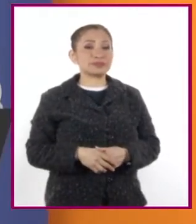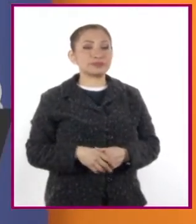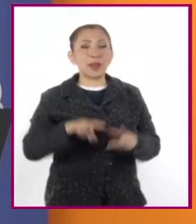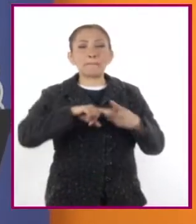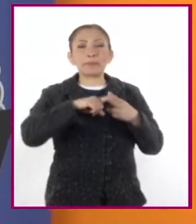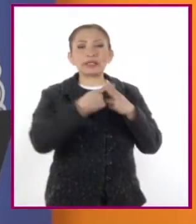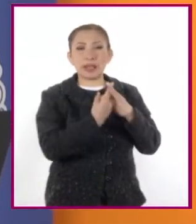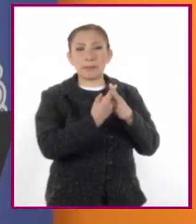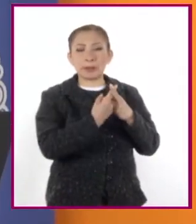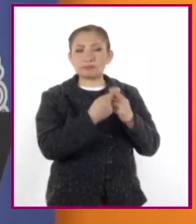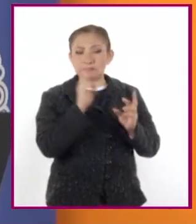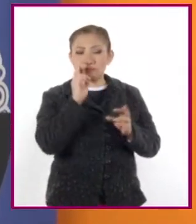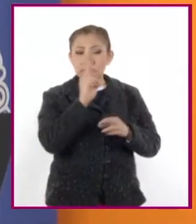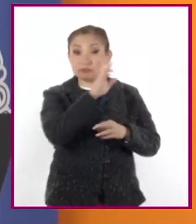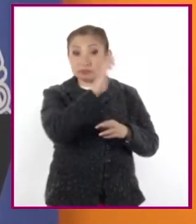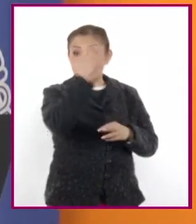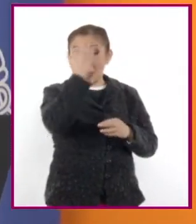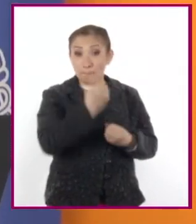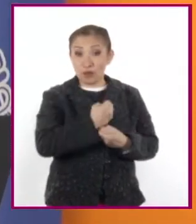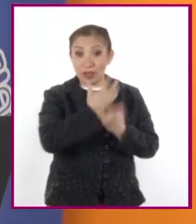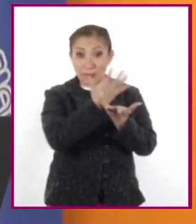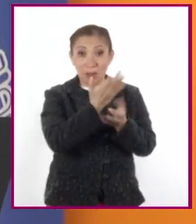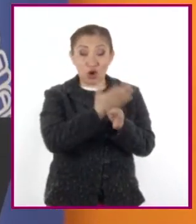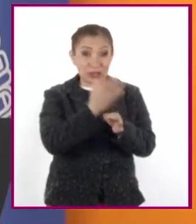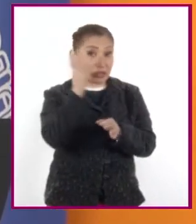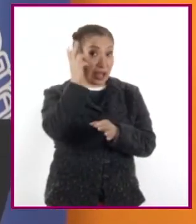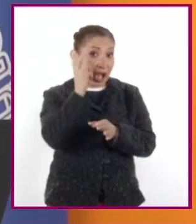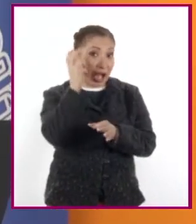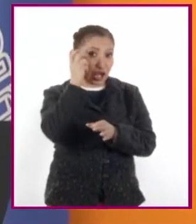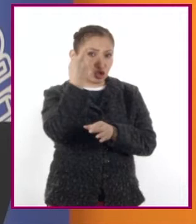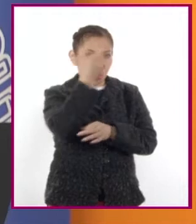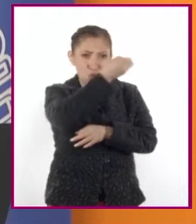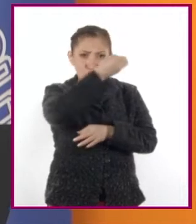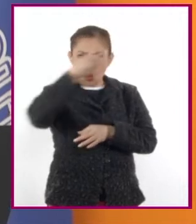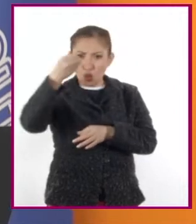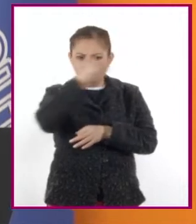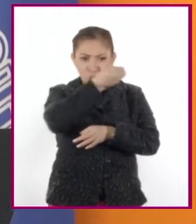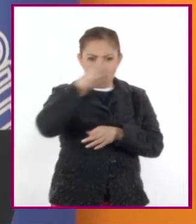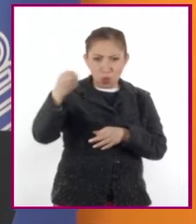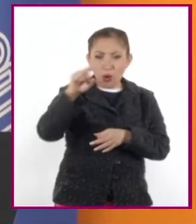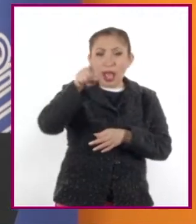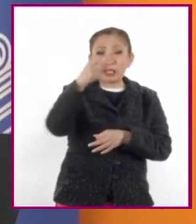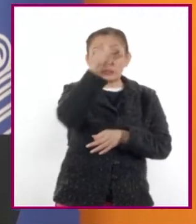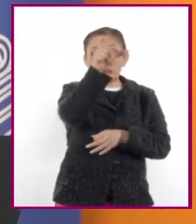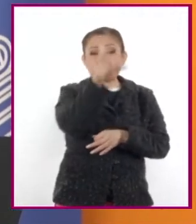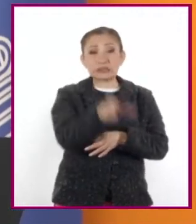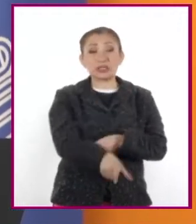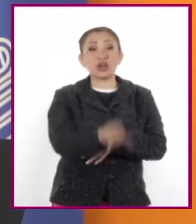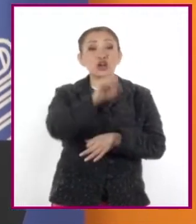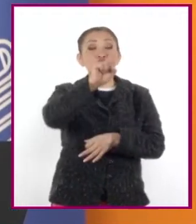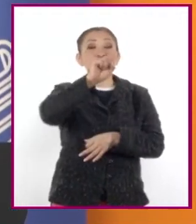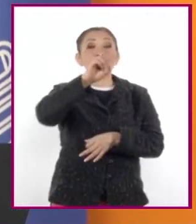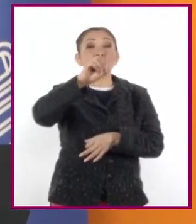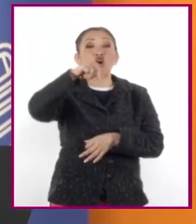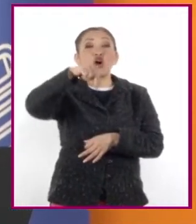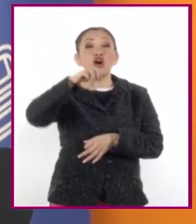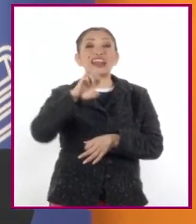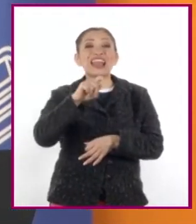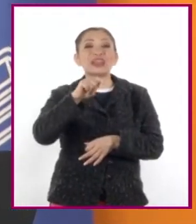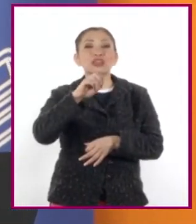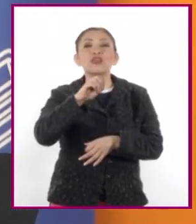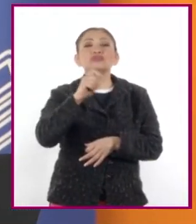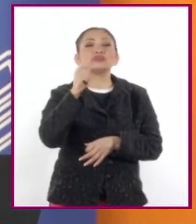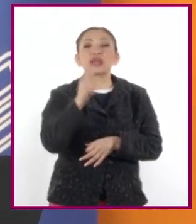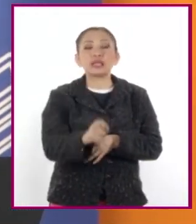Empecemos por reconocer que el poema que escuchamos, por su estructura, es considerado un soneto, lo que